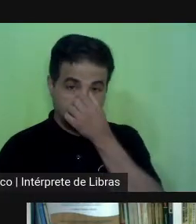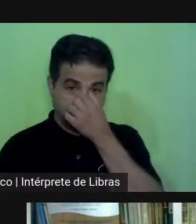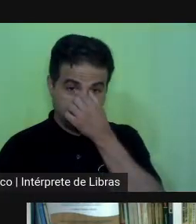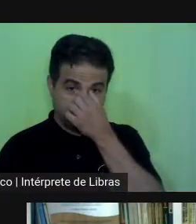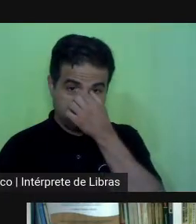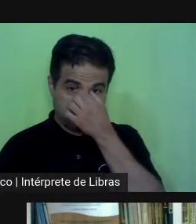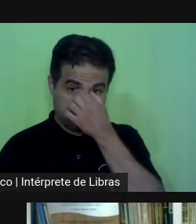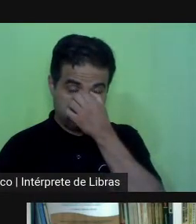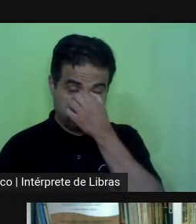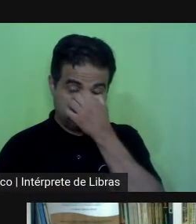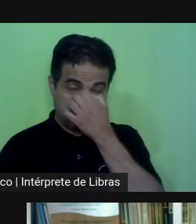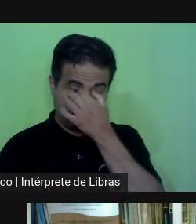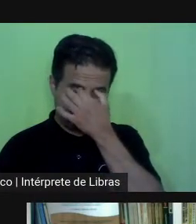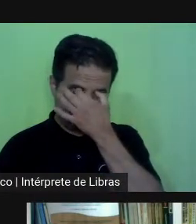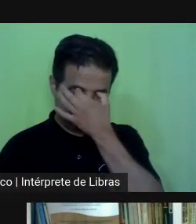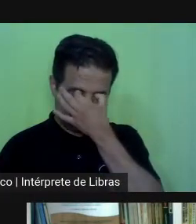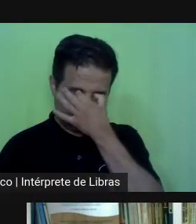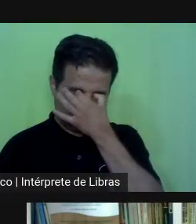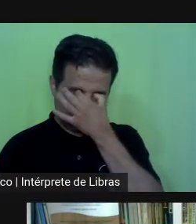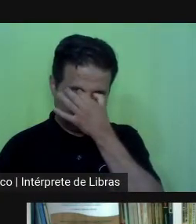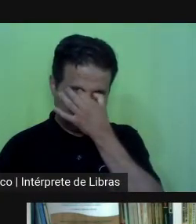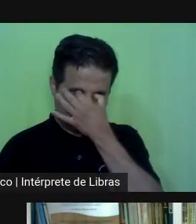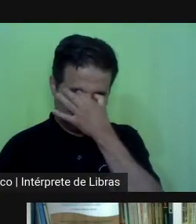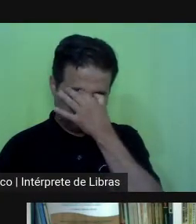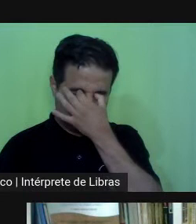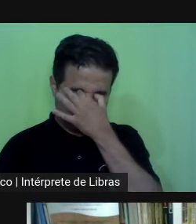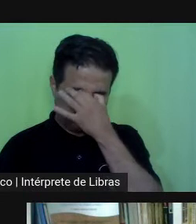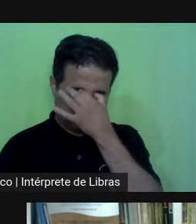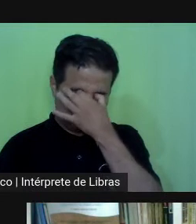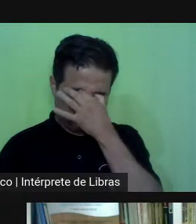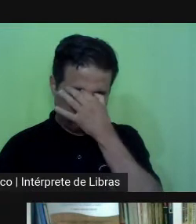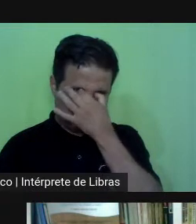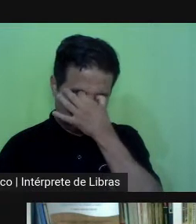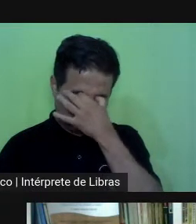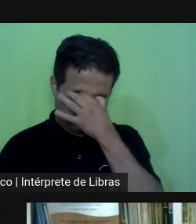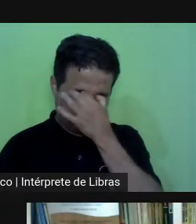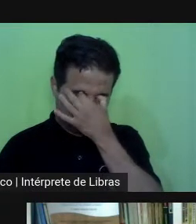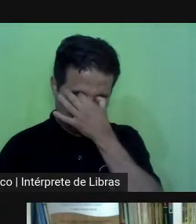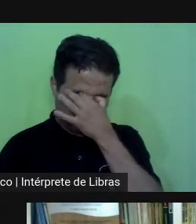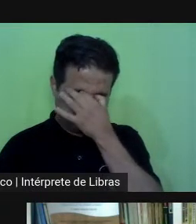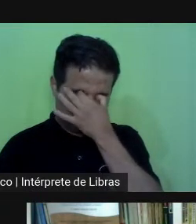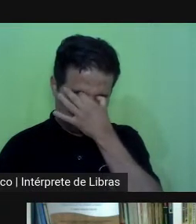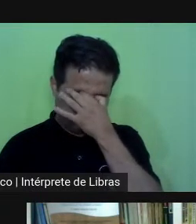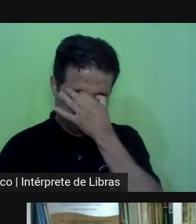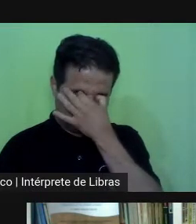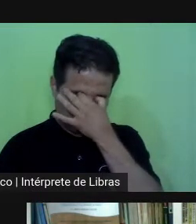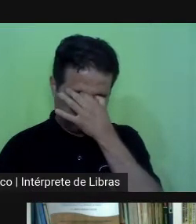una evolución y la cosmogénesis sino incluso en teología